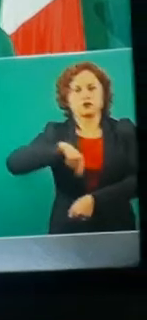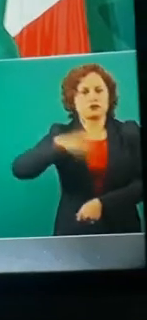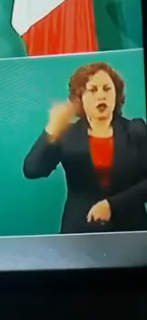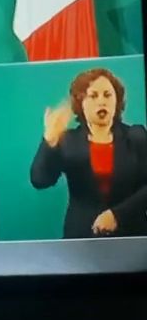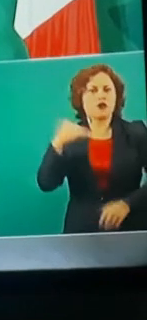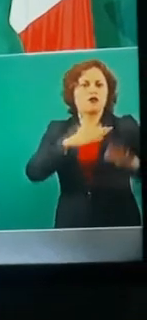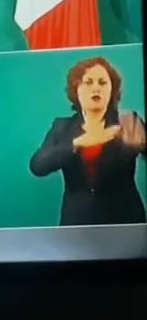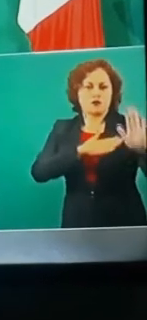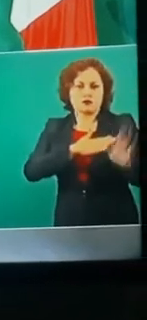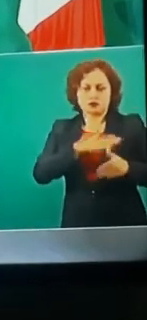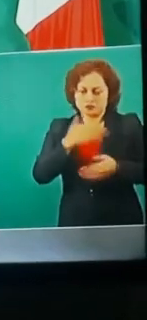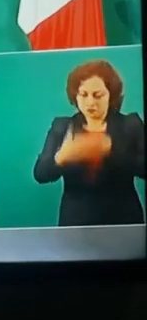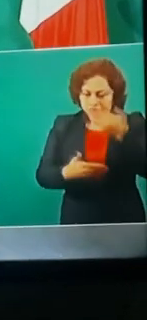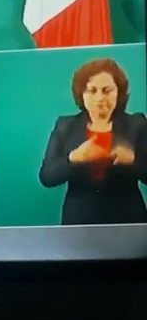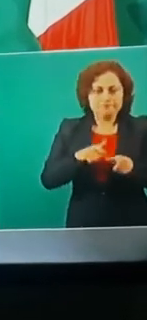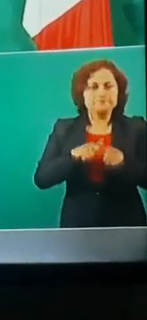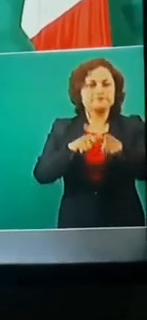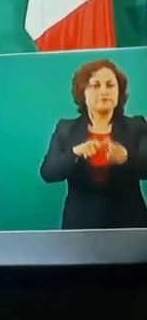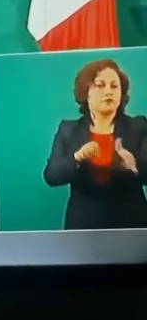mucho calor